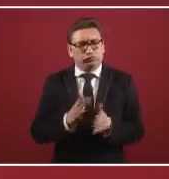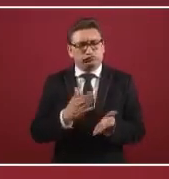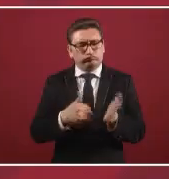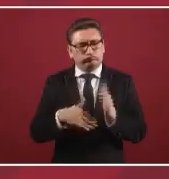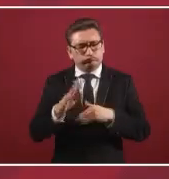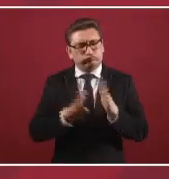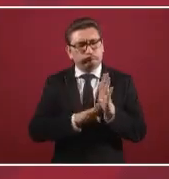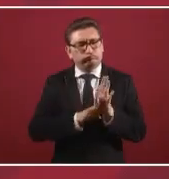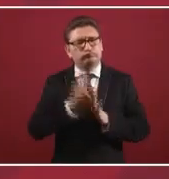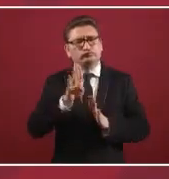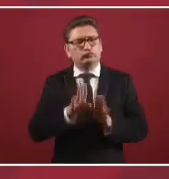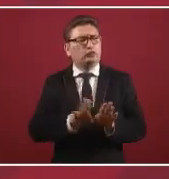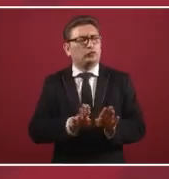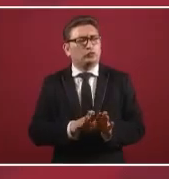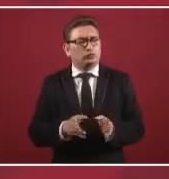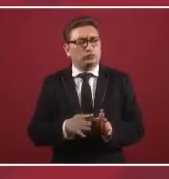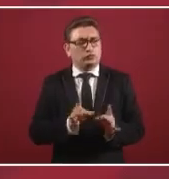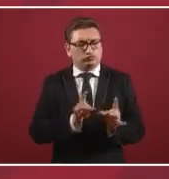las calificaciones?